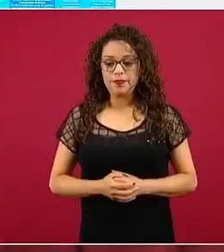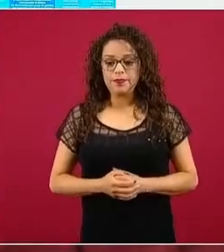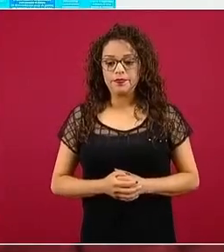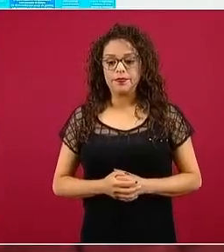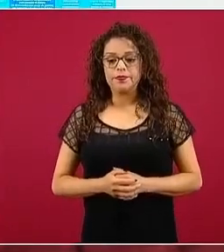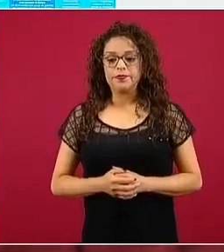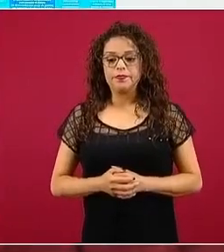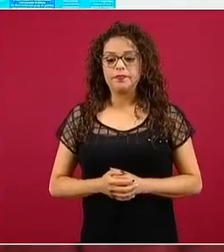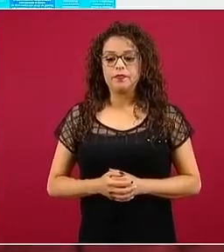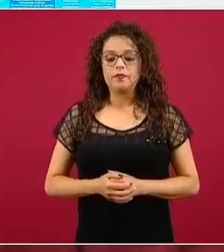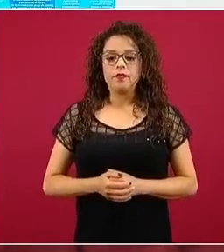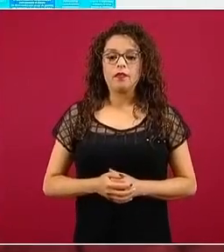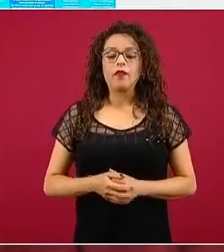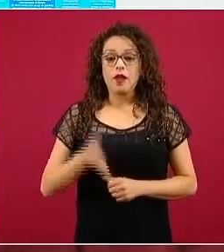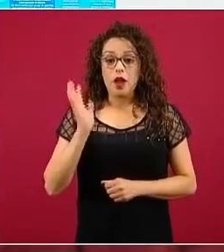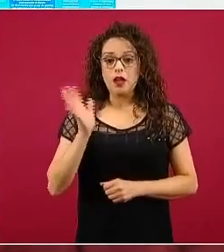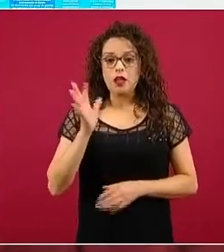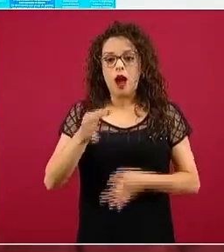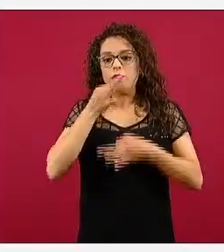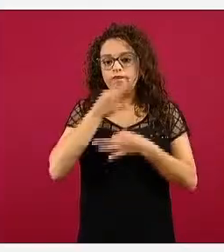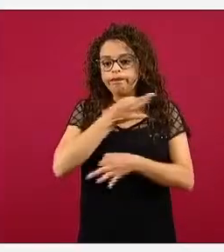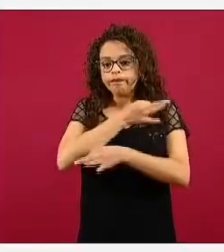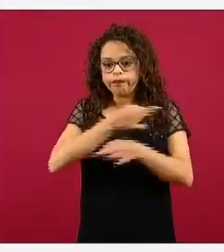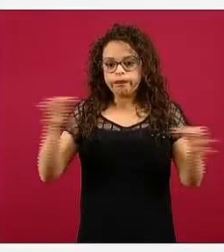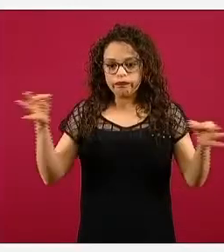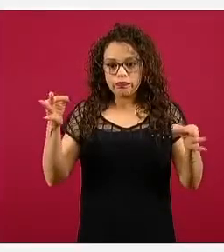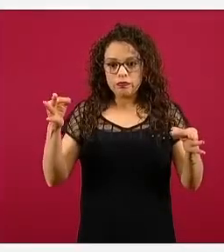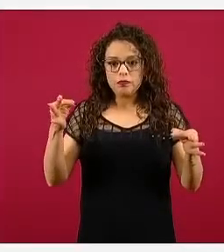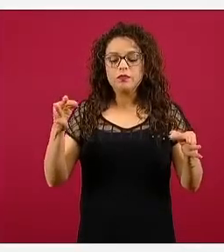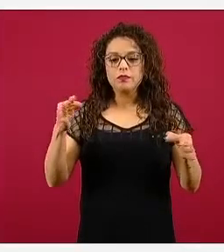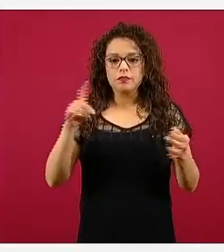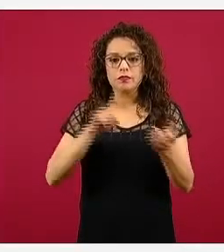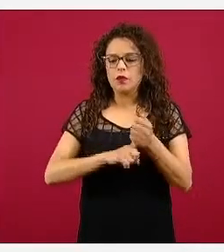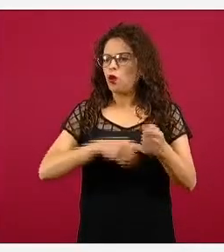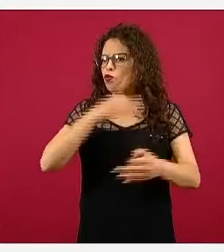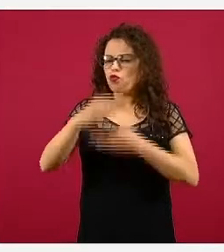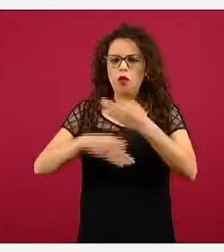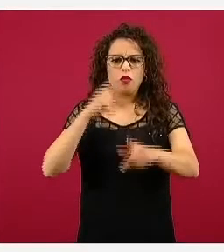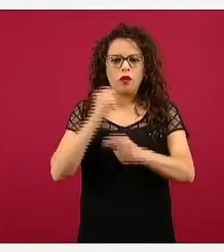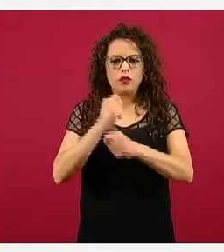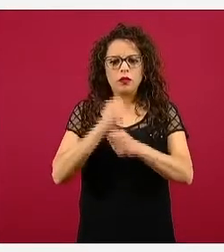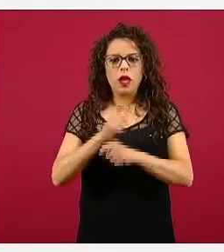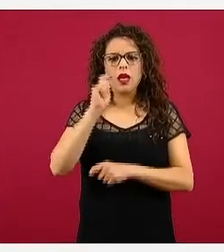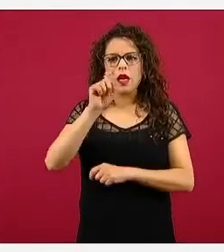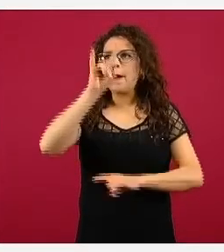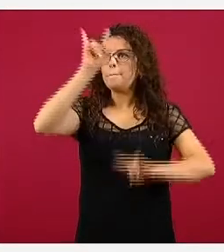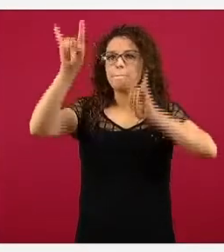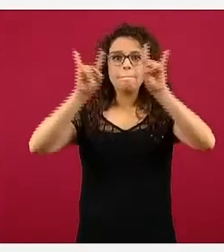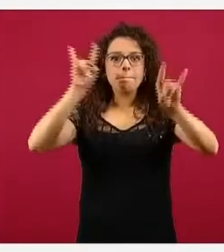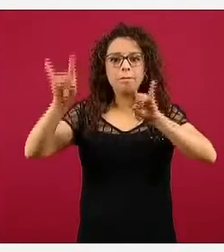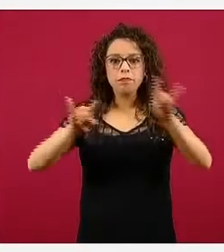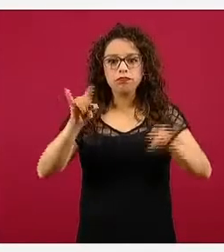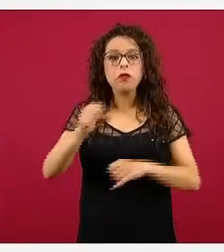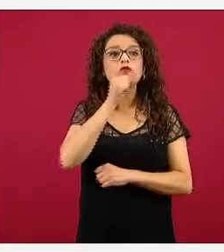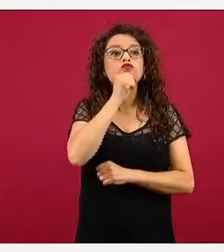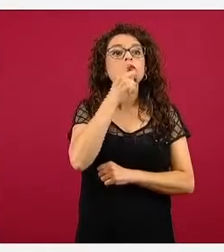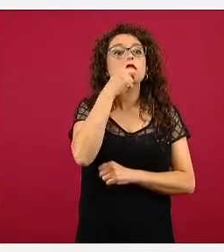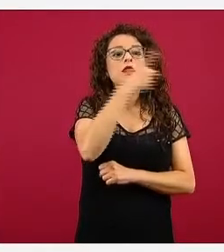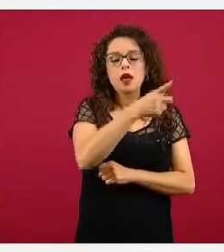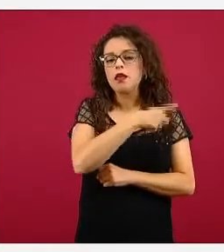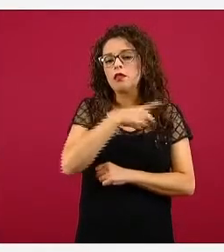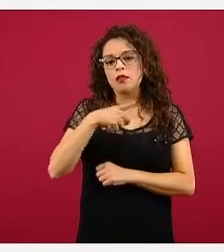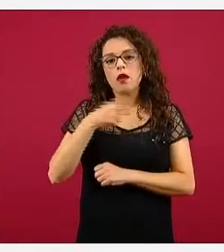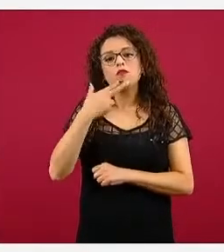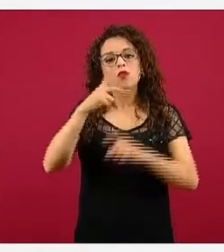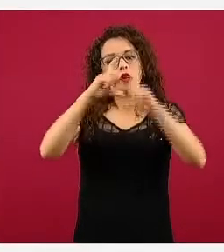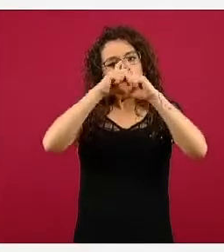Se han hecho campañas de comunicación, tenemos en casi todo el transporte las estampas que dicen que el cubrebocas es obligatorio, porque es importante